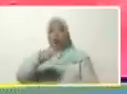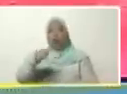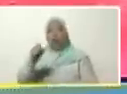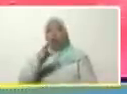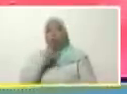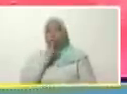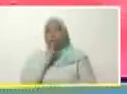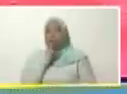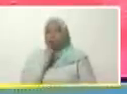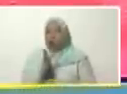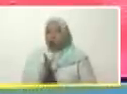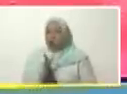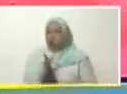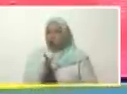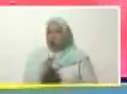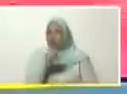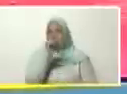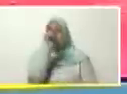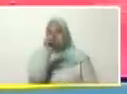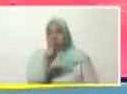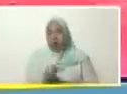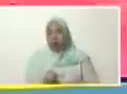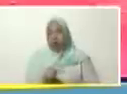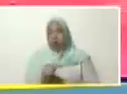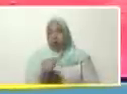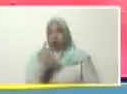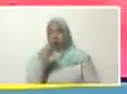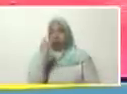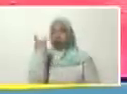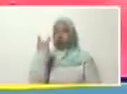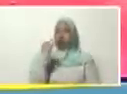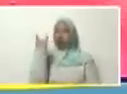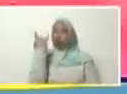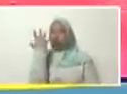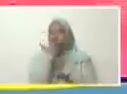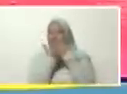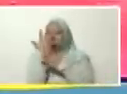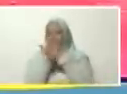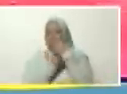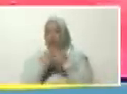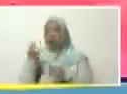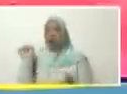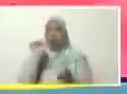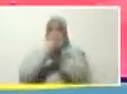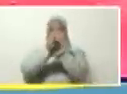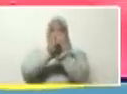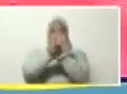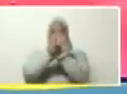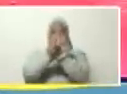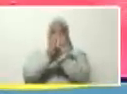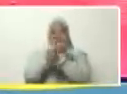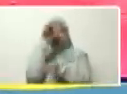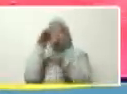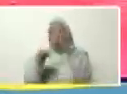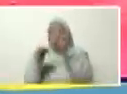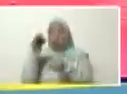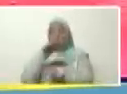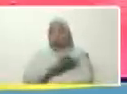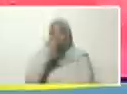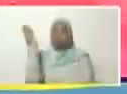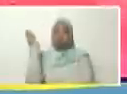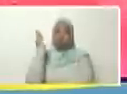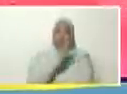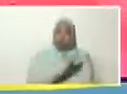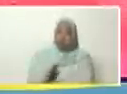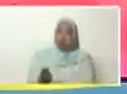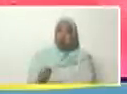monstruoso con una persona manipulada que fue capturado de inmediato, juzgado, castigado y aún está